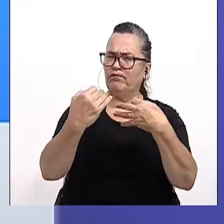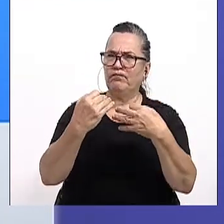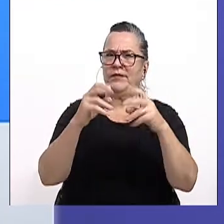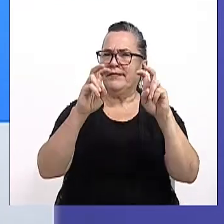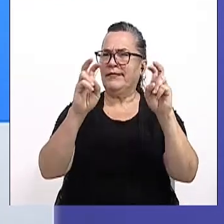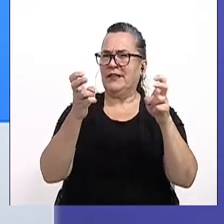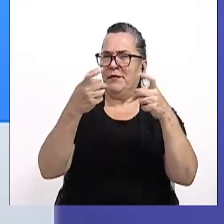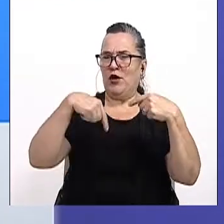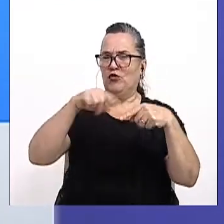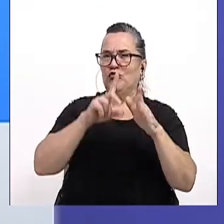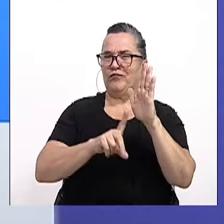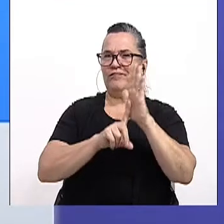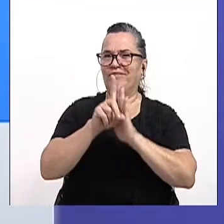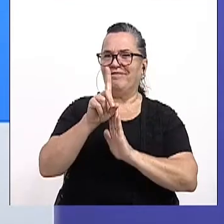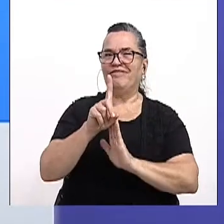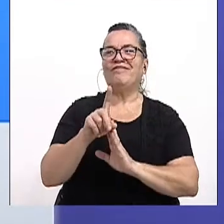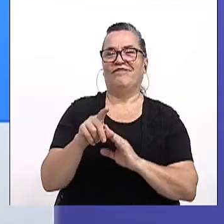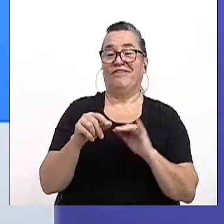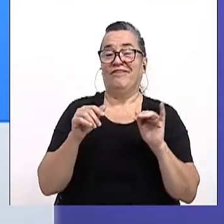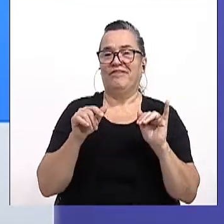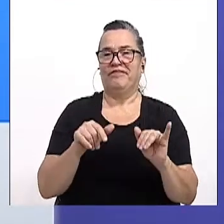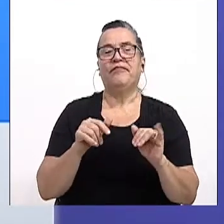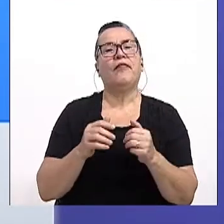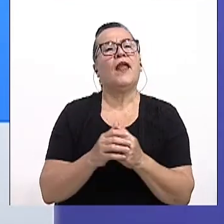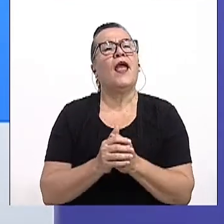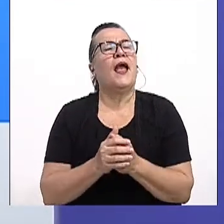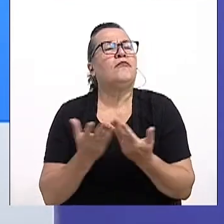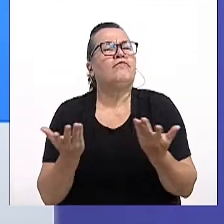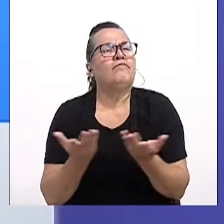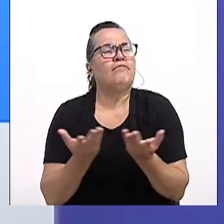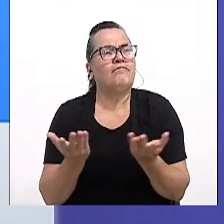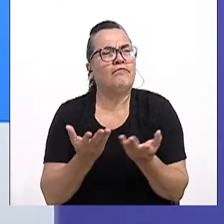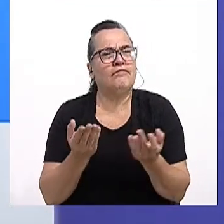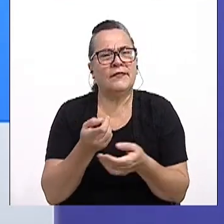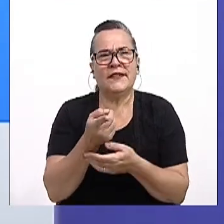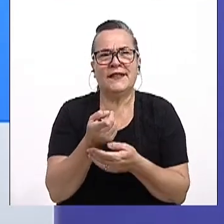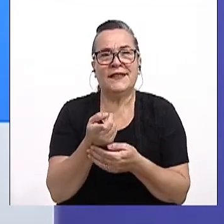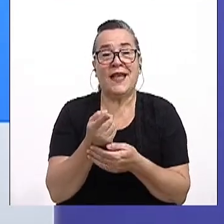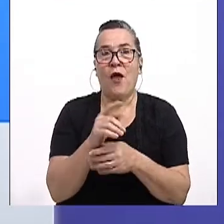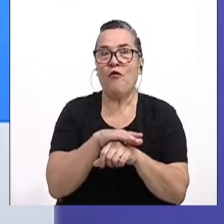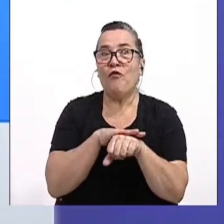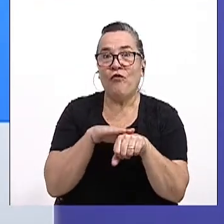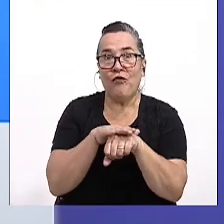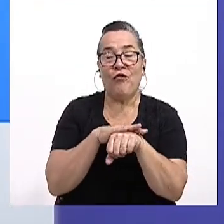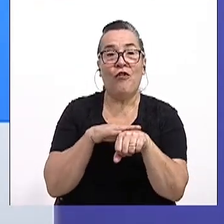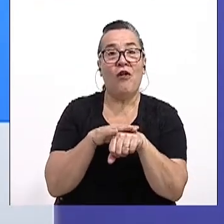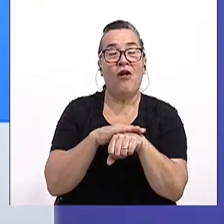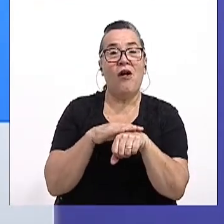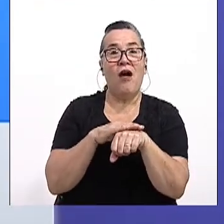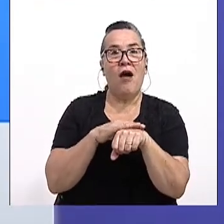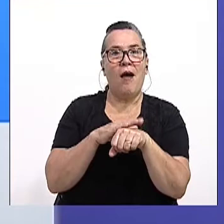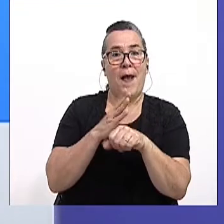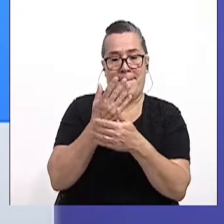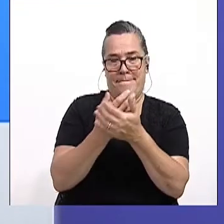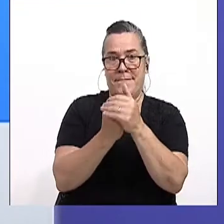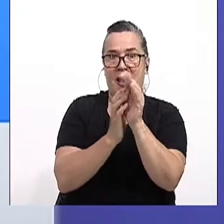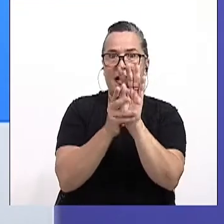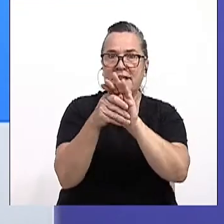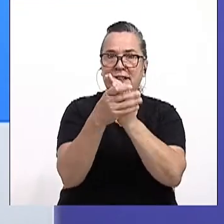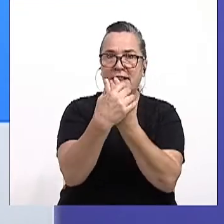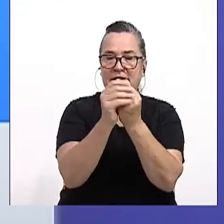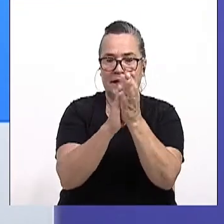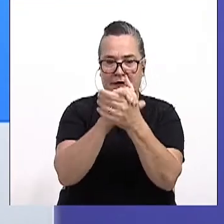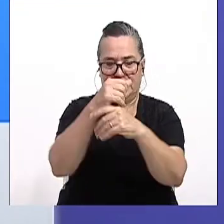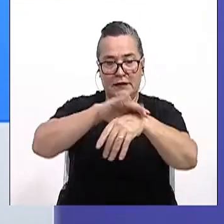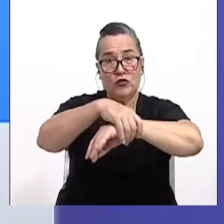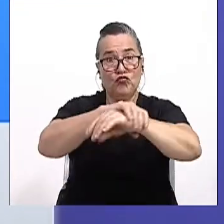tema que vamos a desarrollar el día de hoy. ¿Y qué les parece si, por favor, vayan a lavarse las manitas,